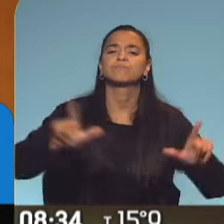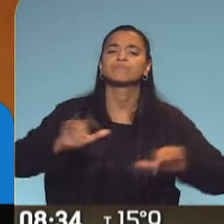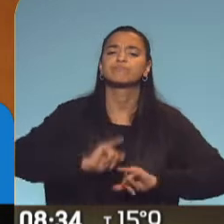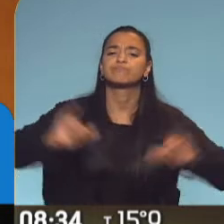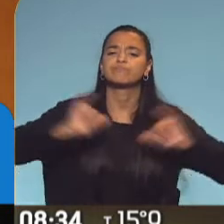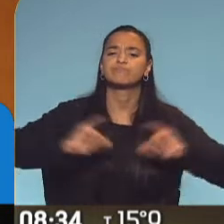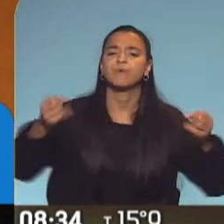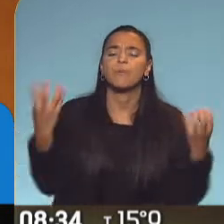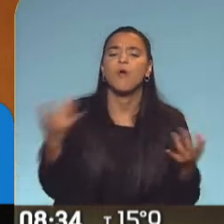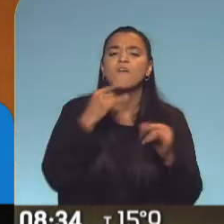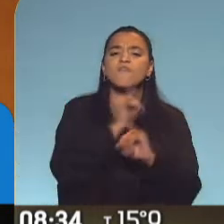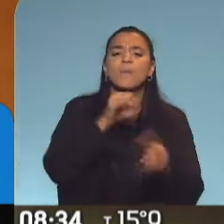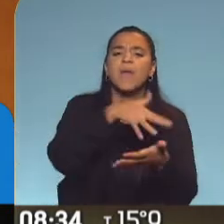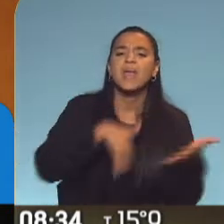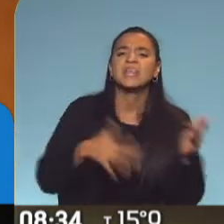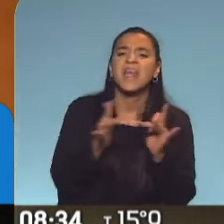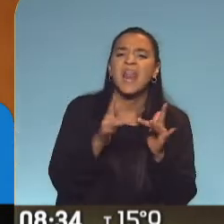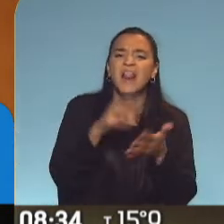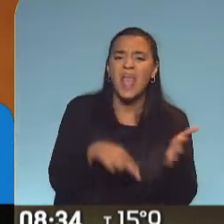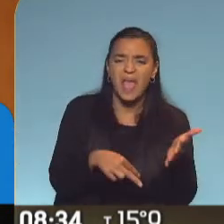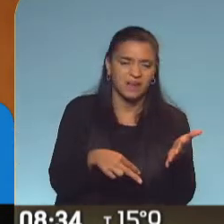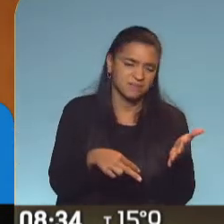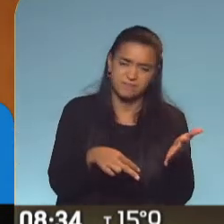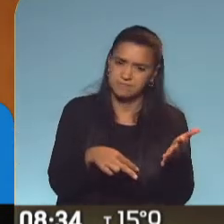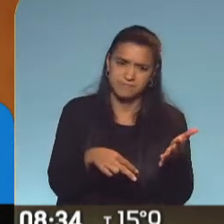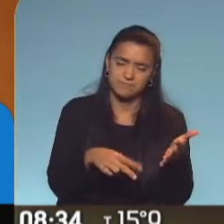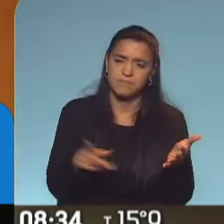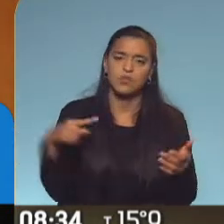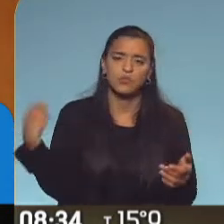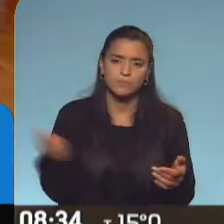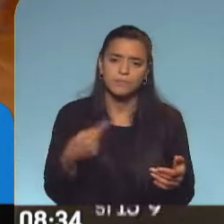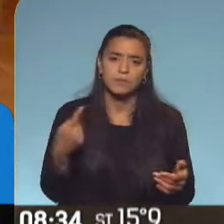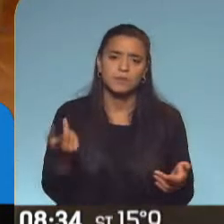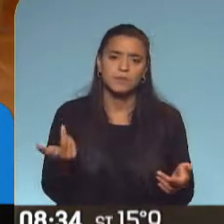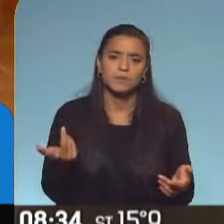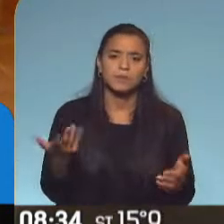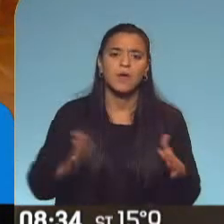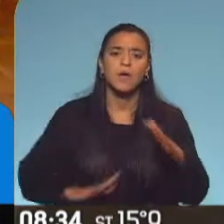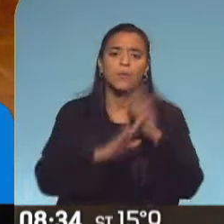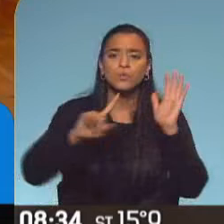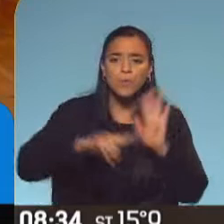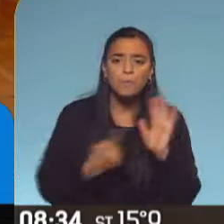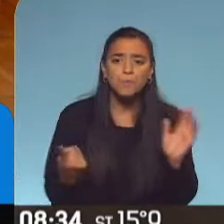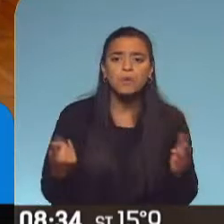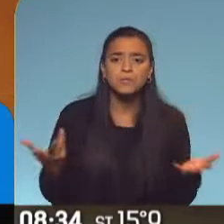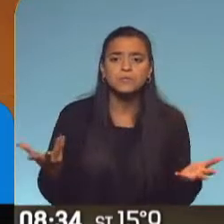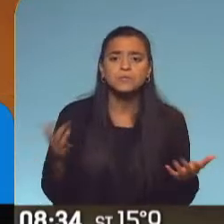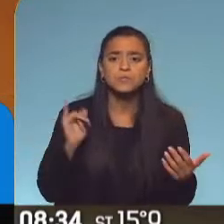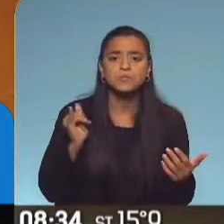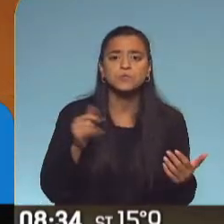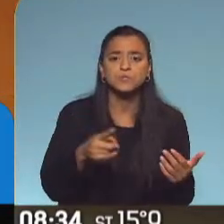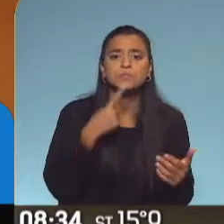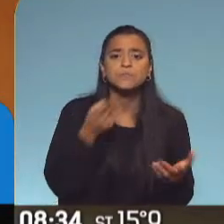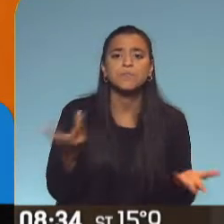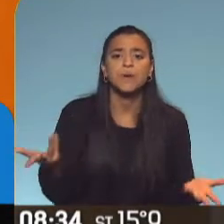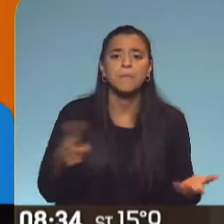porque leen ciertos informes en Internet, ¿no? Cuando nosotros establecimos... ¿A las autoridades porteñas? Bueno, eso lo dice usted.